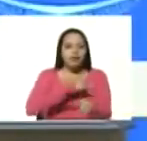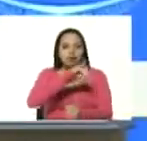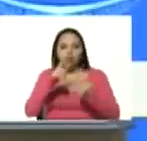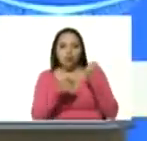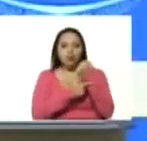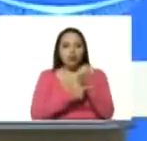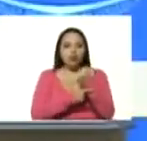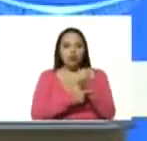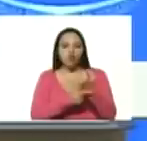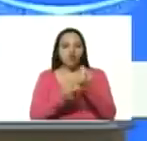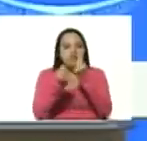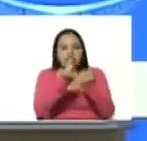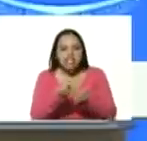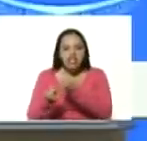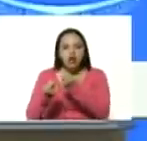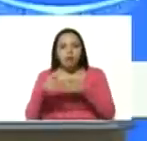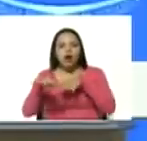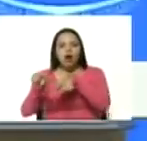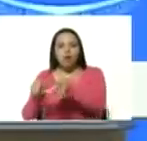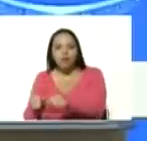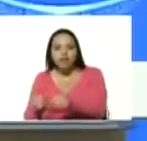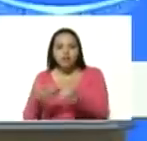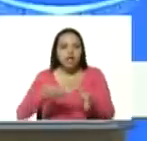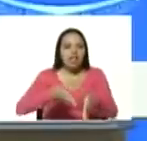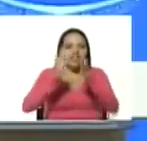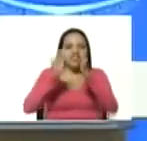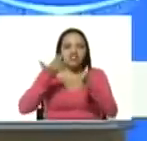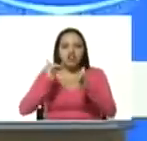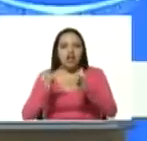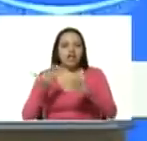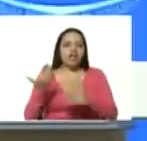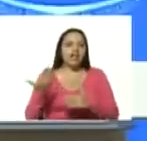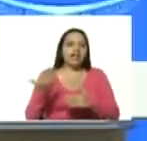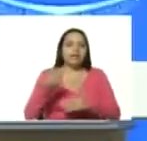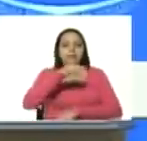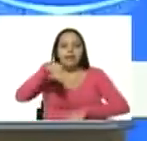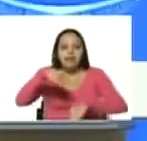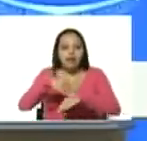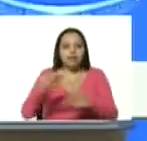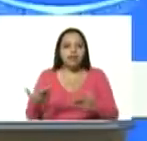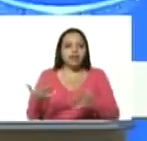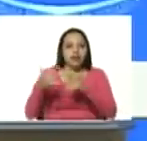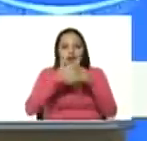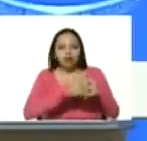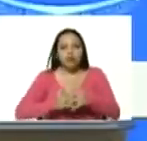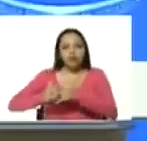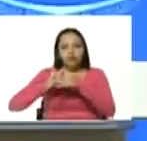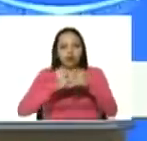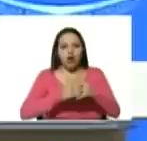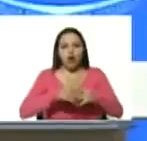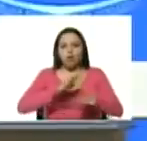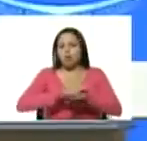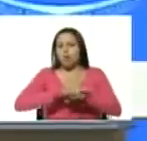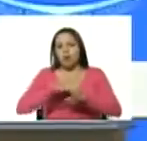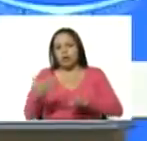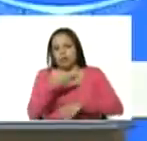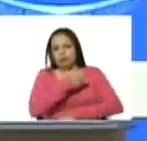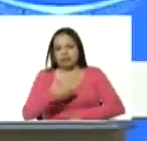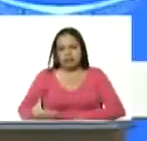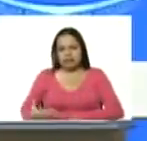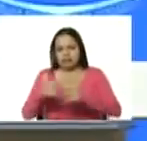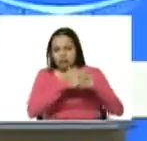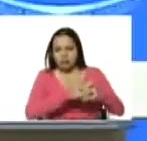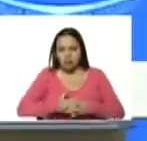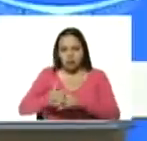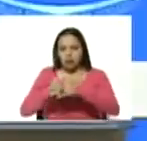tiene en Miami, en el estado de Florida, en los Estados Unidos de Norteamérica. ¿Por qué la administración de Joe Biden no se pregunta eso?